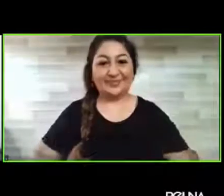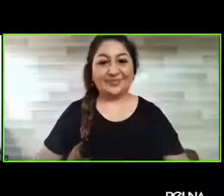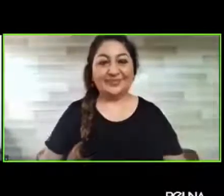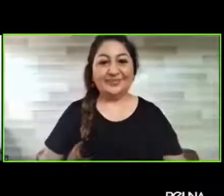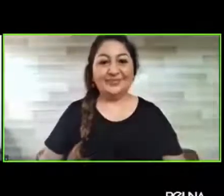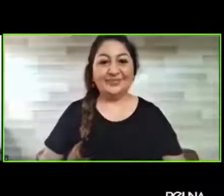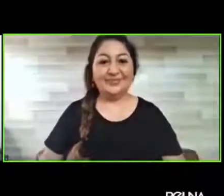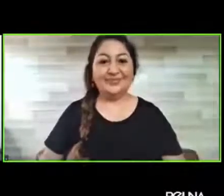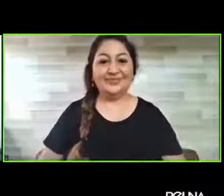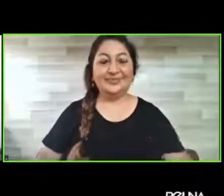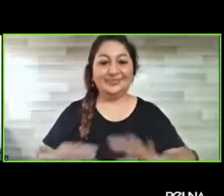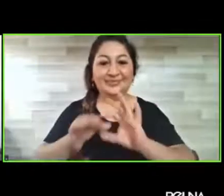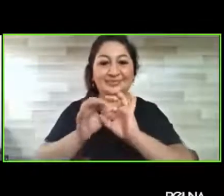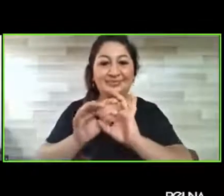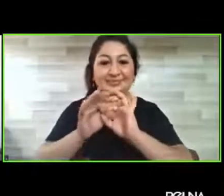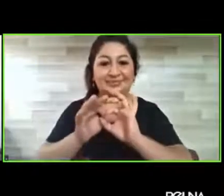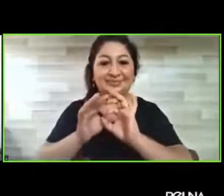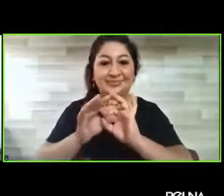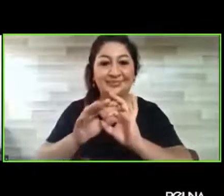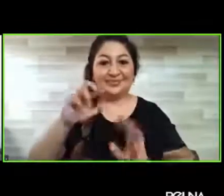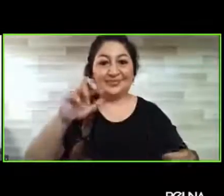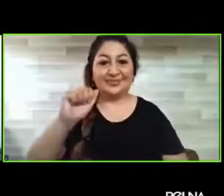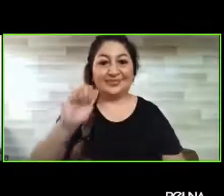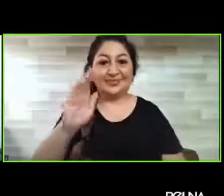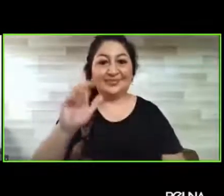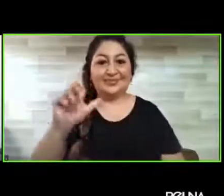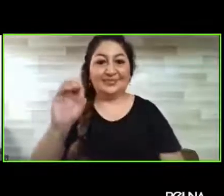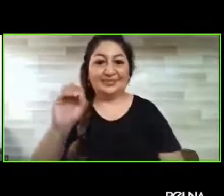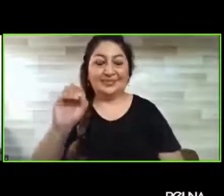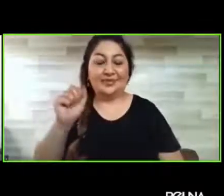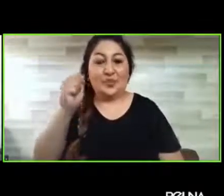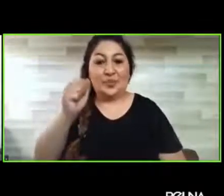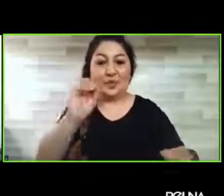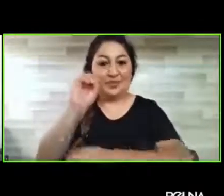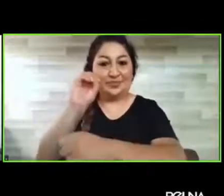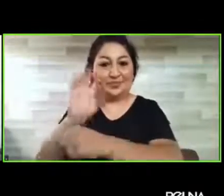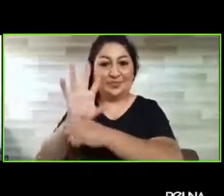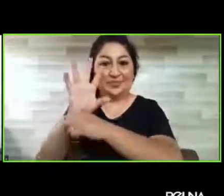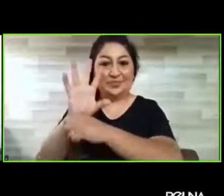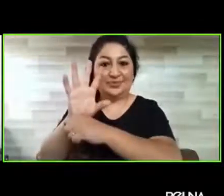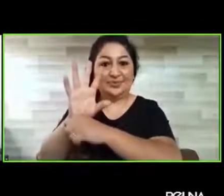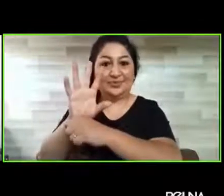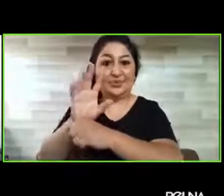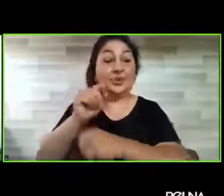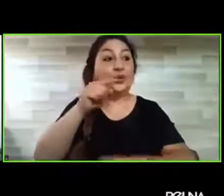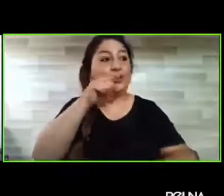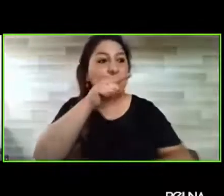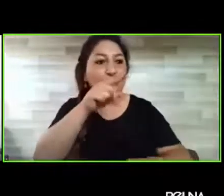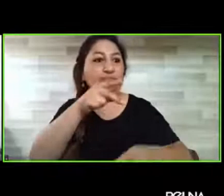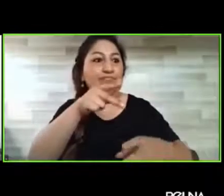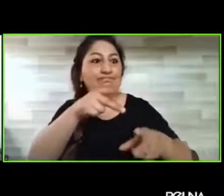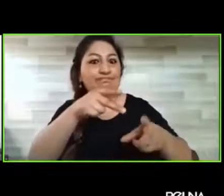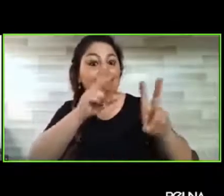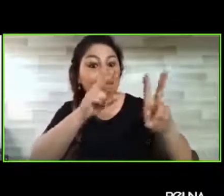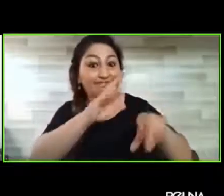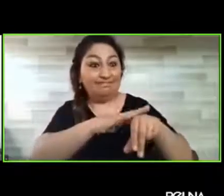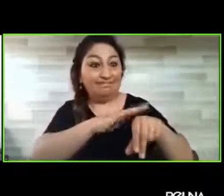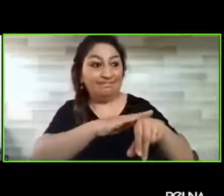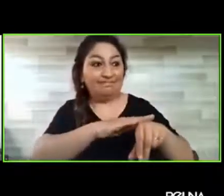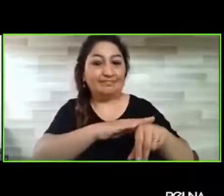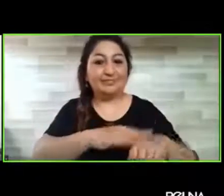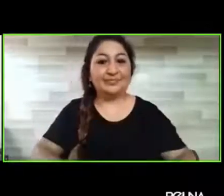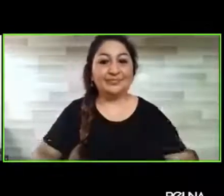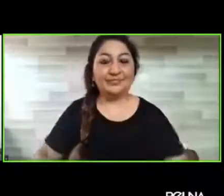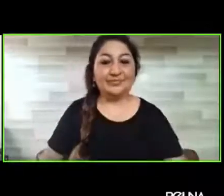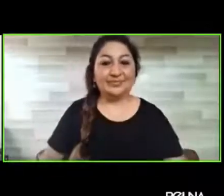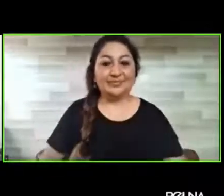Gracias, Pablo. Si puedes encender tu cámara ahora. Me tienes que dar permiso. Ah, vale. Ya, ahí